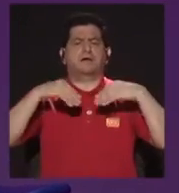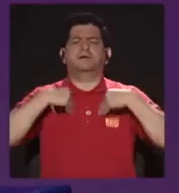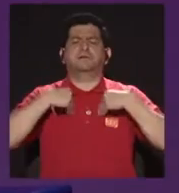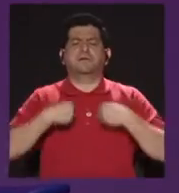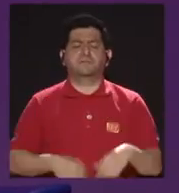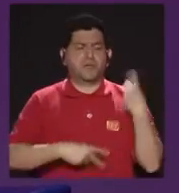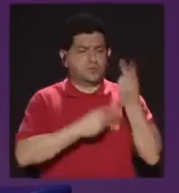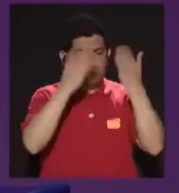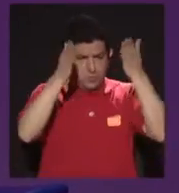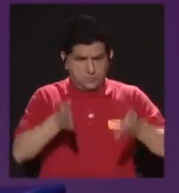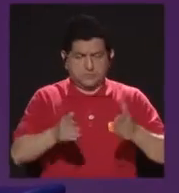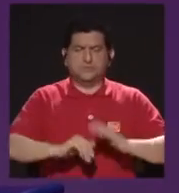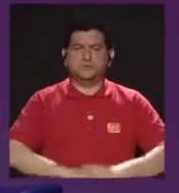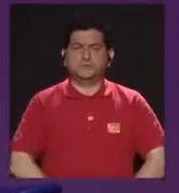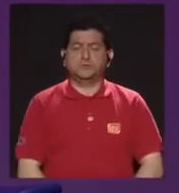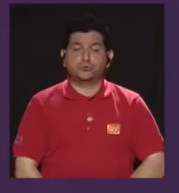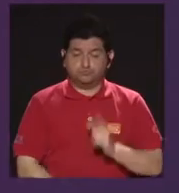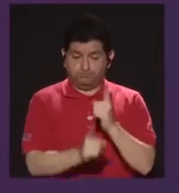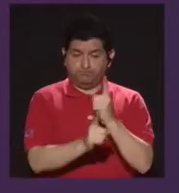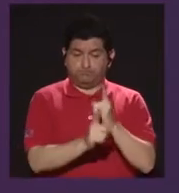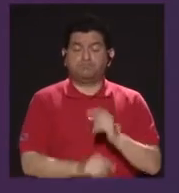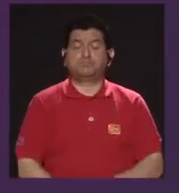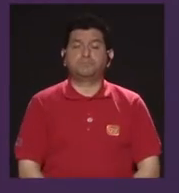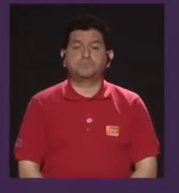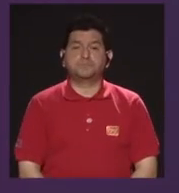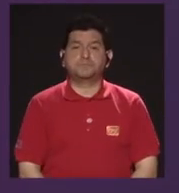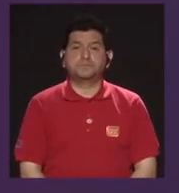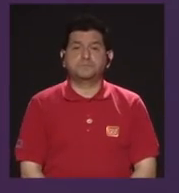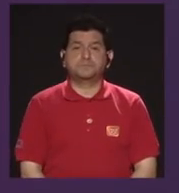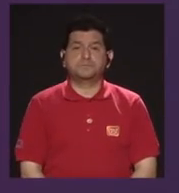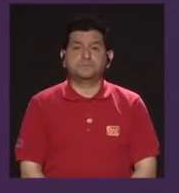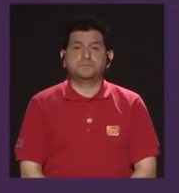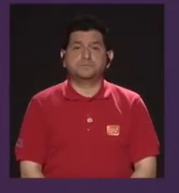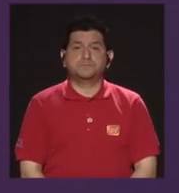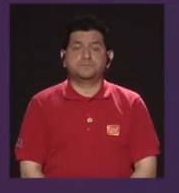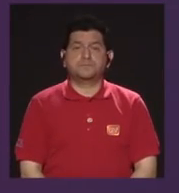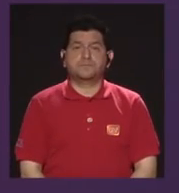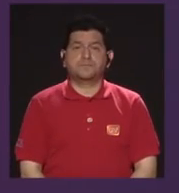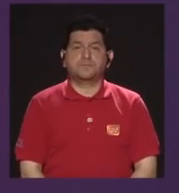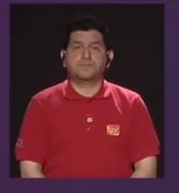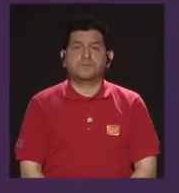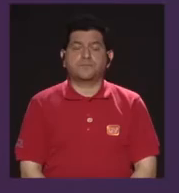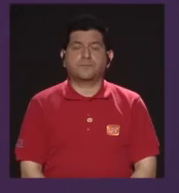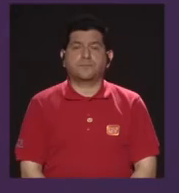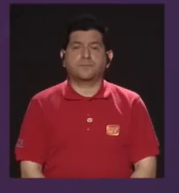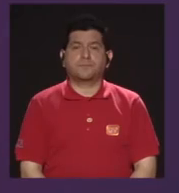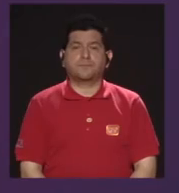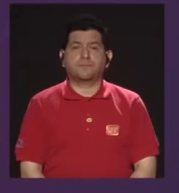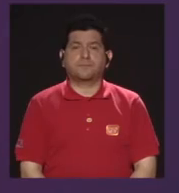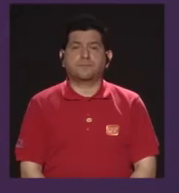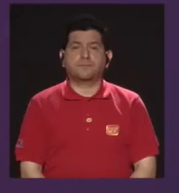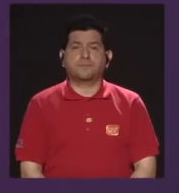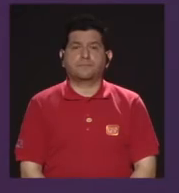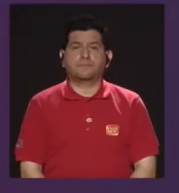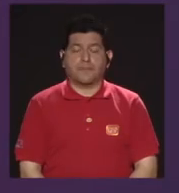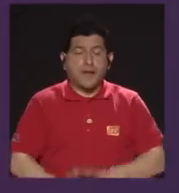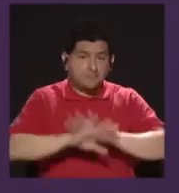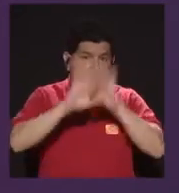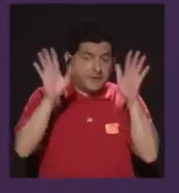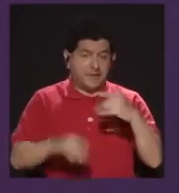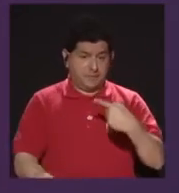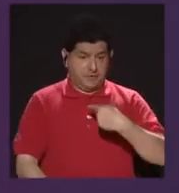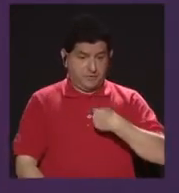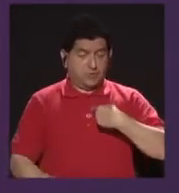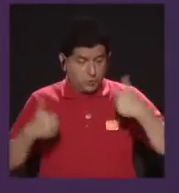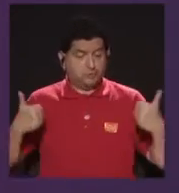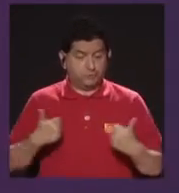sus vecinos y vecinas si este sin lugar a duda este para mí